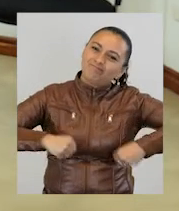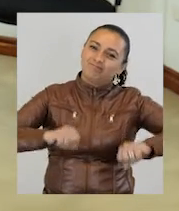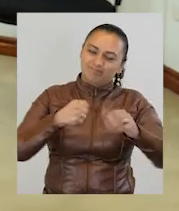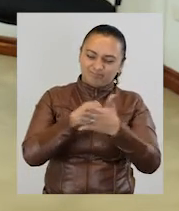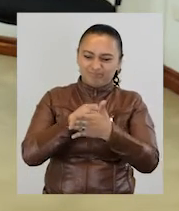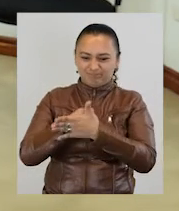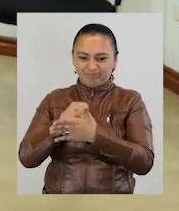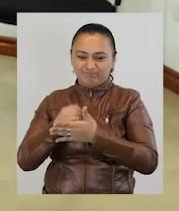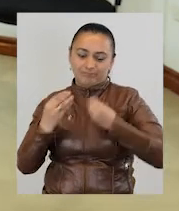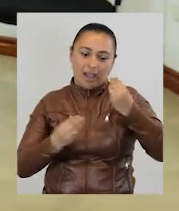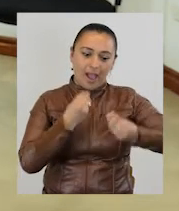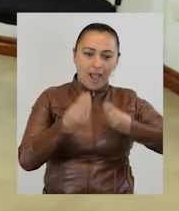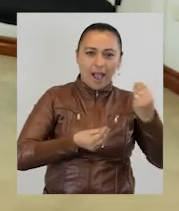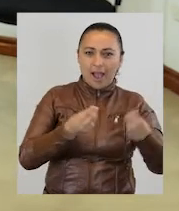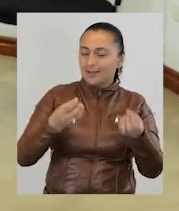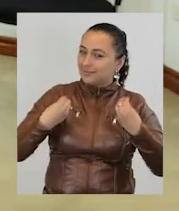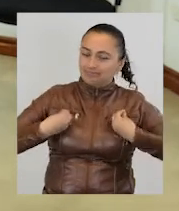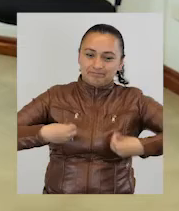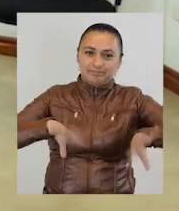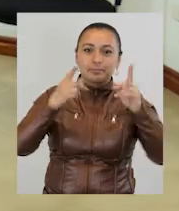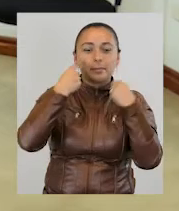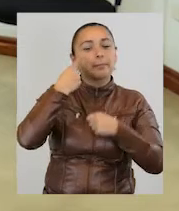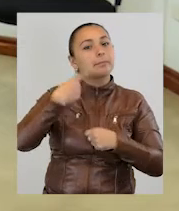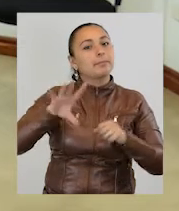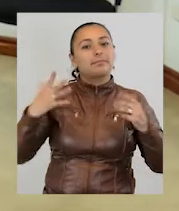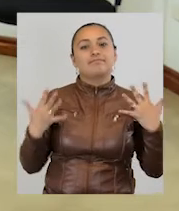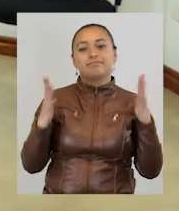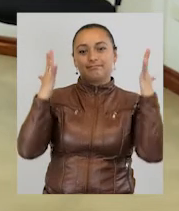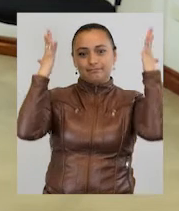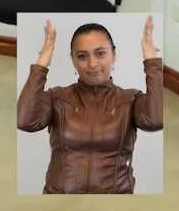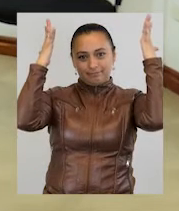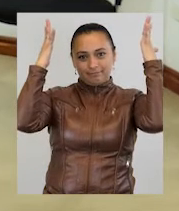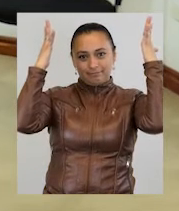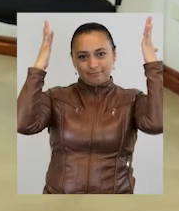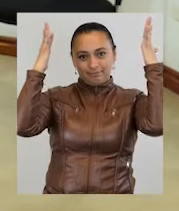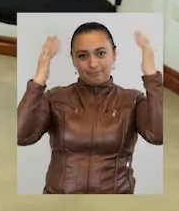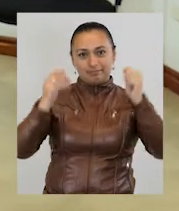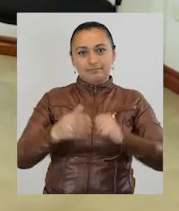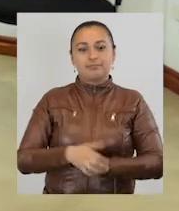escatimado esfuerzos y echan la casa por la ventana.